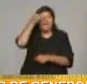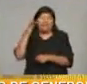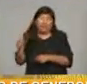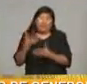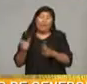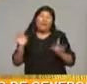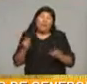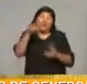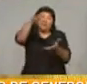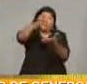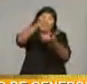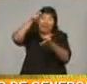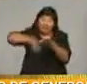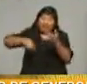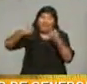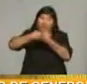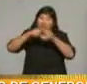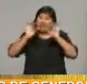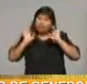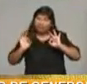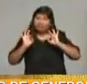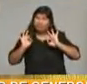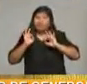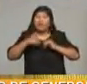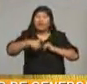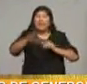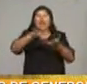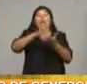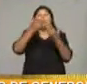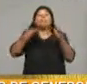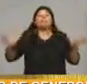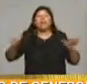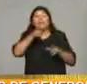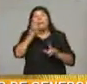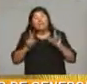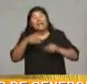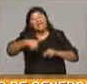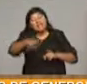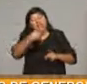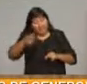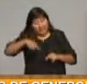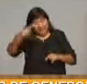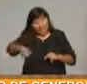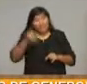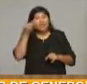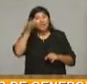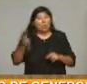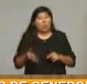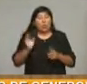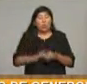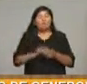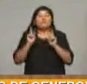queda la firma del convenio y la apertura de este espacio que seguramente será la próxima semana y me estoy olvidando